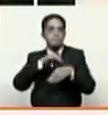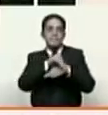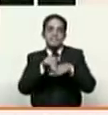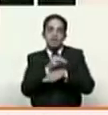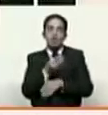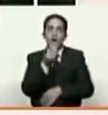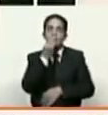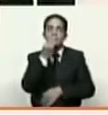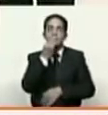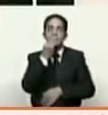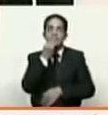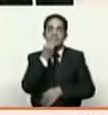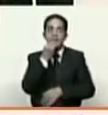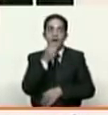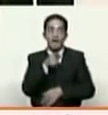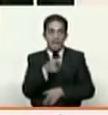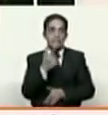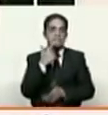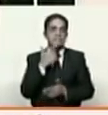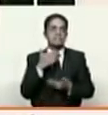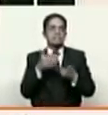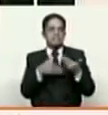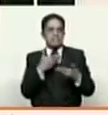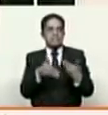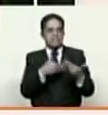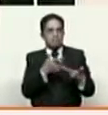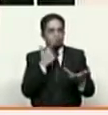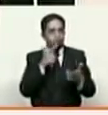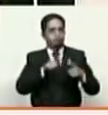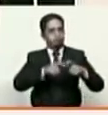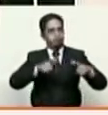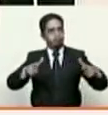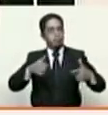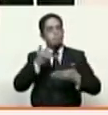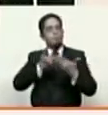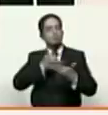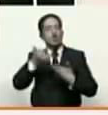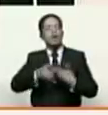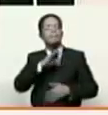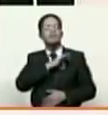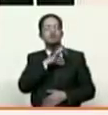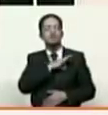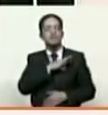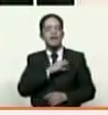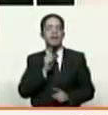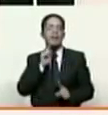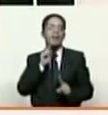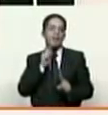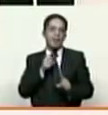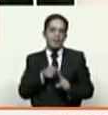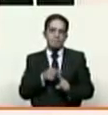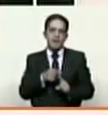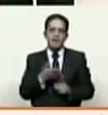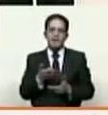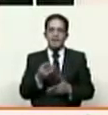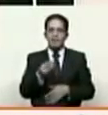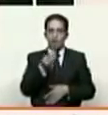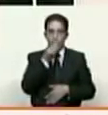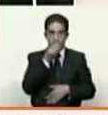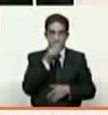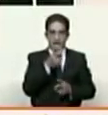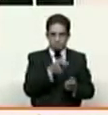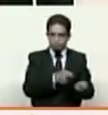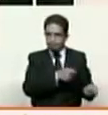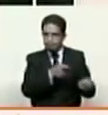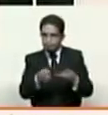una redimensión completa de este programa social como son los CLAP, para garantizar que los alimentos lleguen a